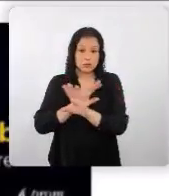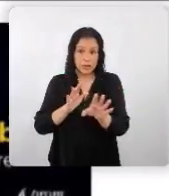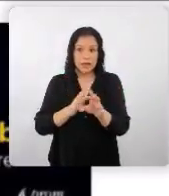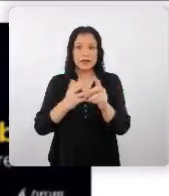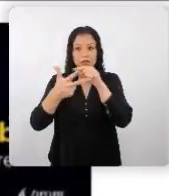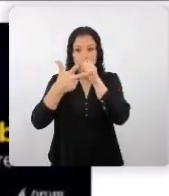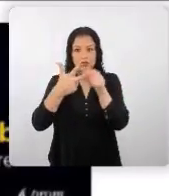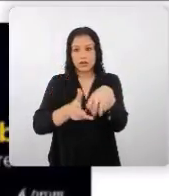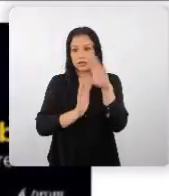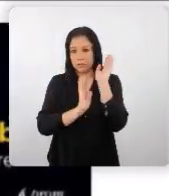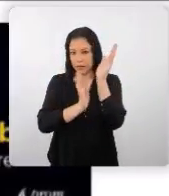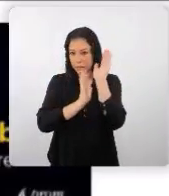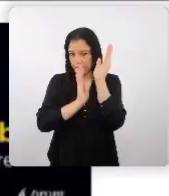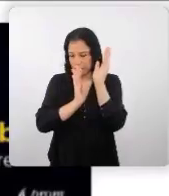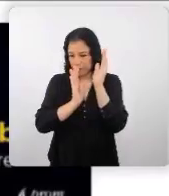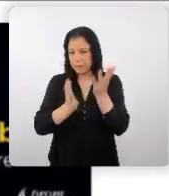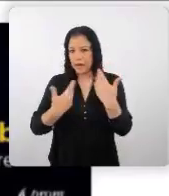escuchado